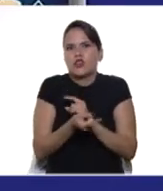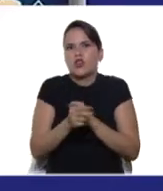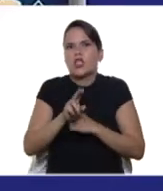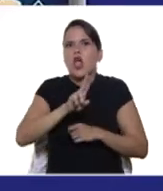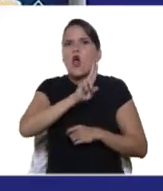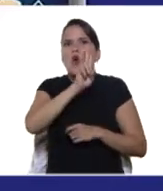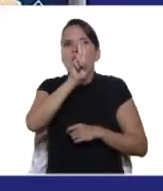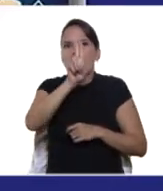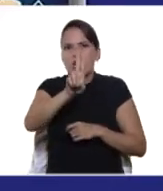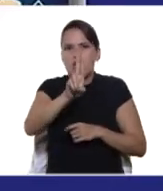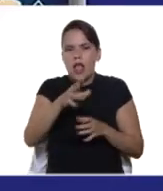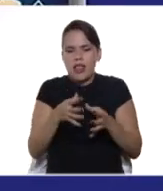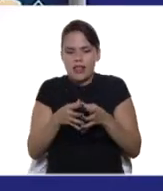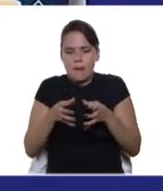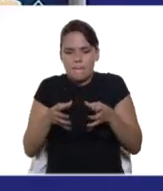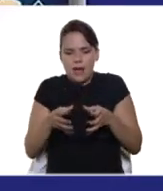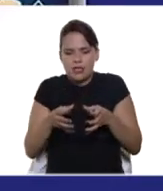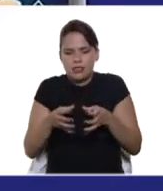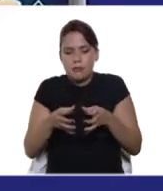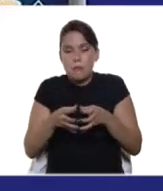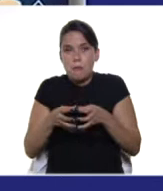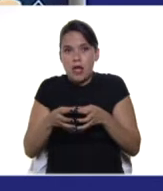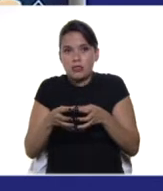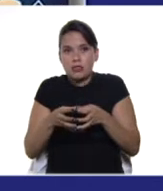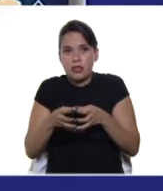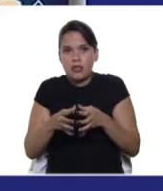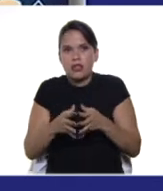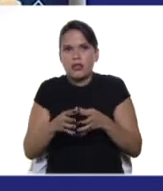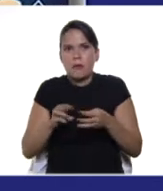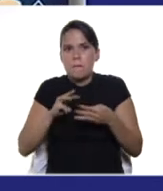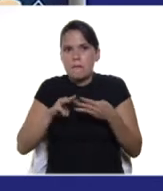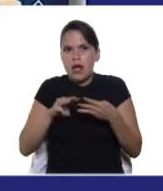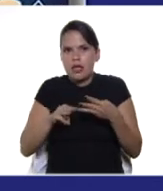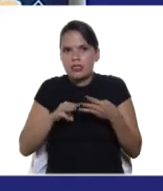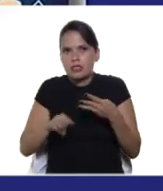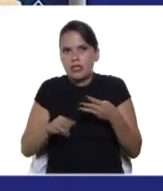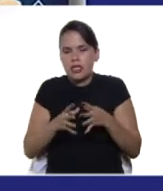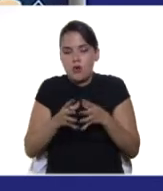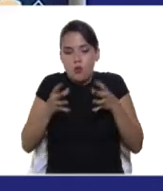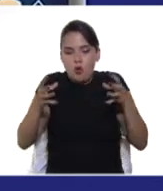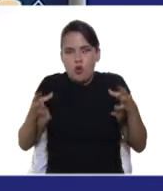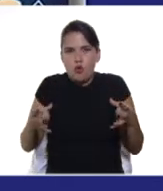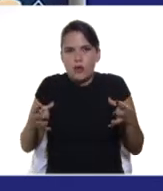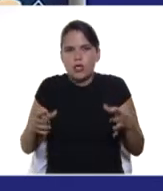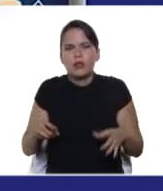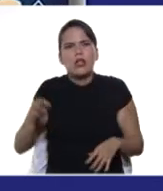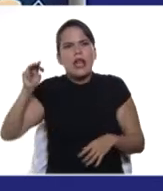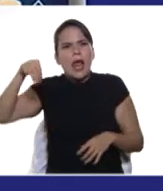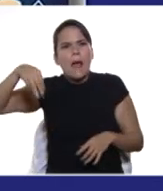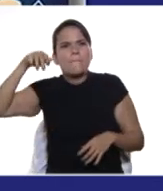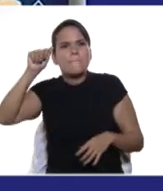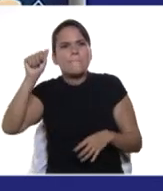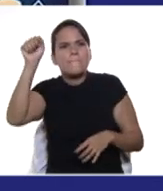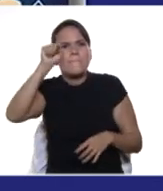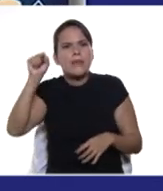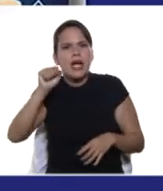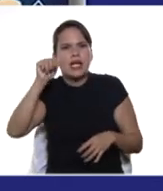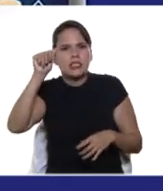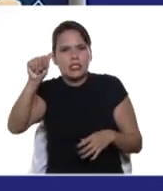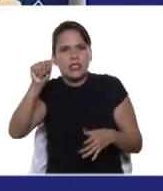volumen. Fíjense, la masa tiene un concepto muy importante en nuestra vida